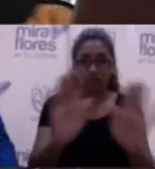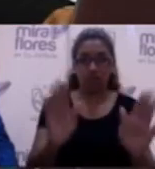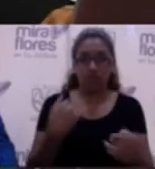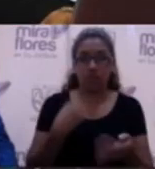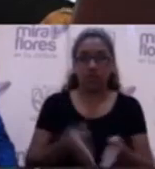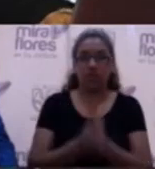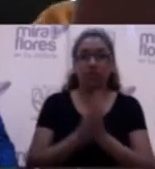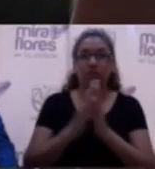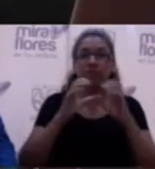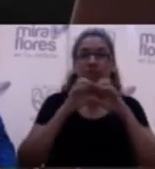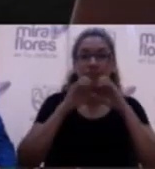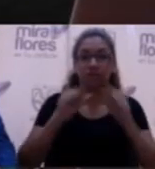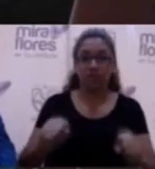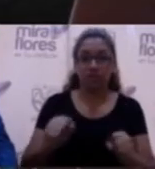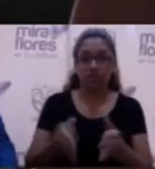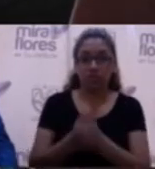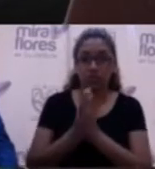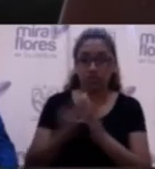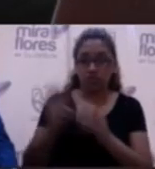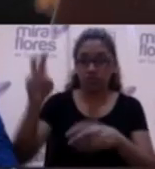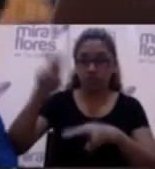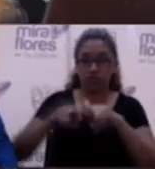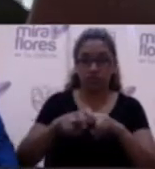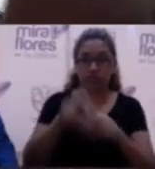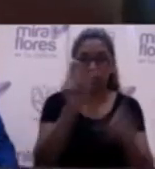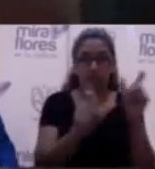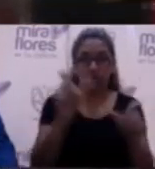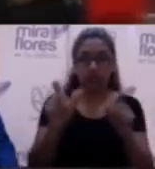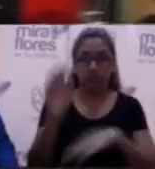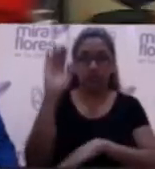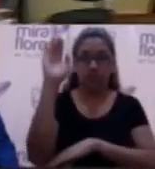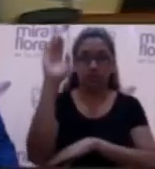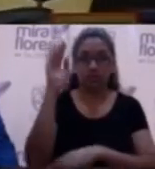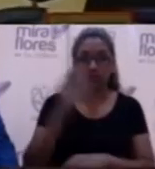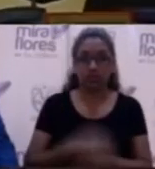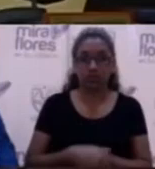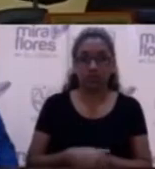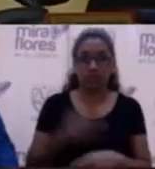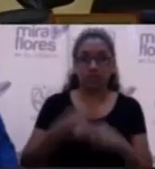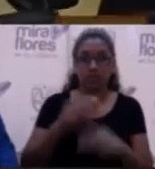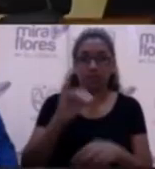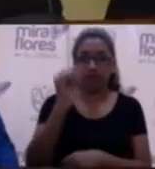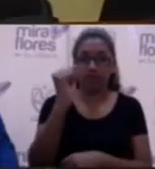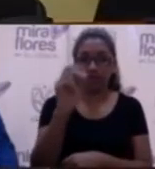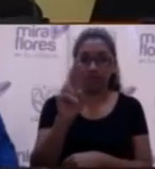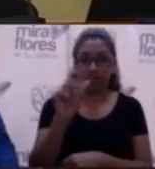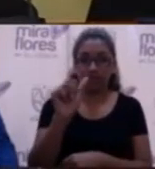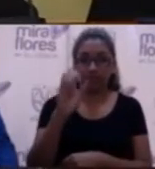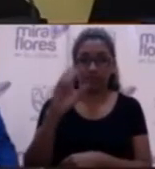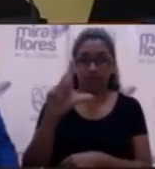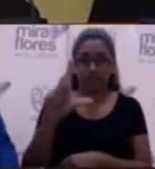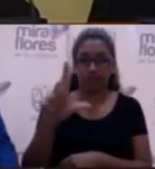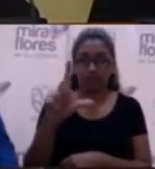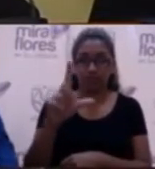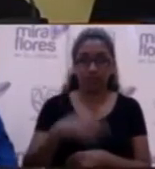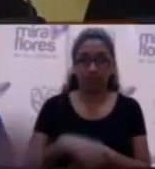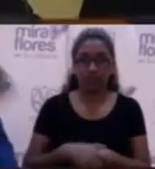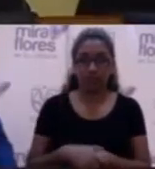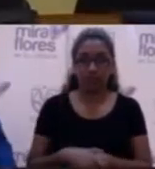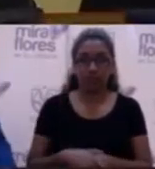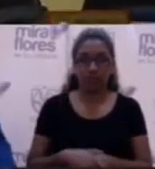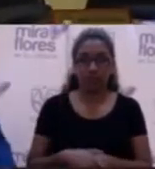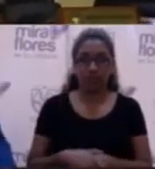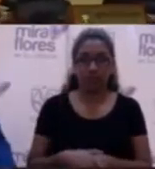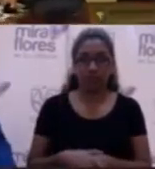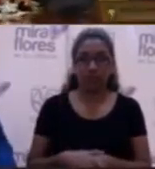ahora vamos a una sesión formal de consejo. Vamos a abrirla y le voy a pedir a nuestra secretaria general del Consejo que se sirva a pasar la lista